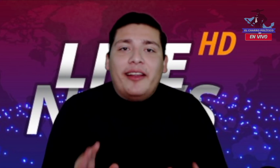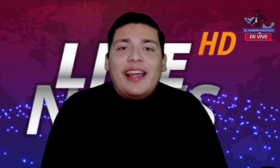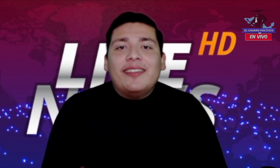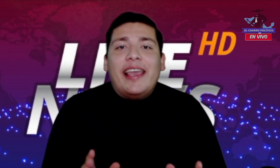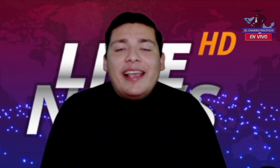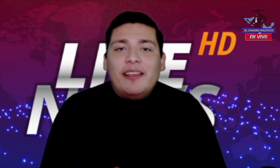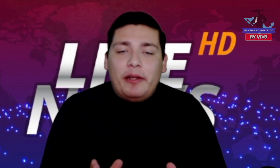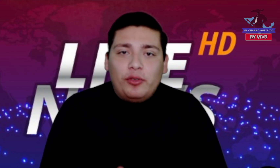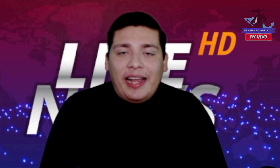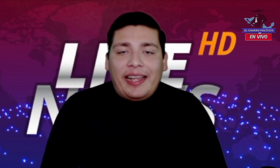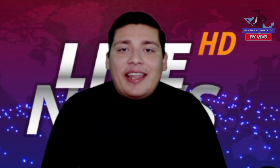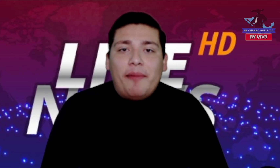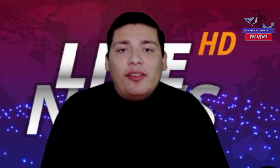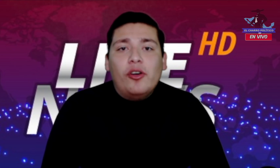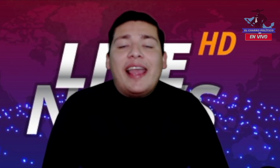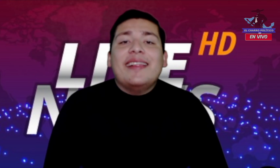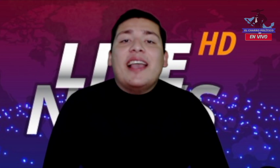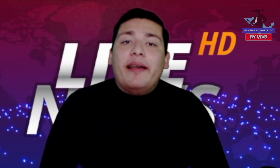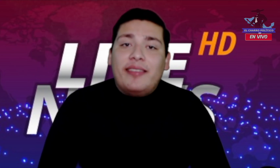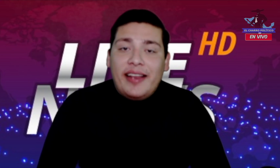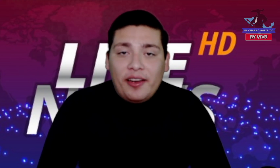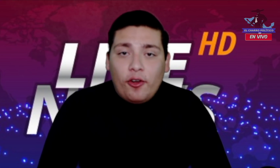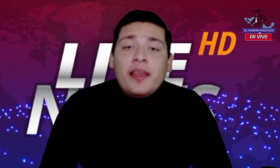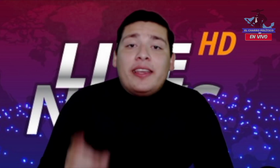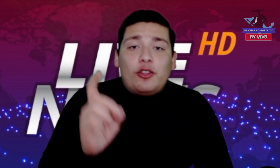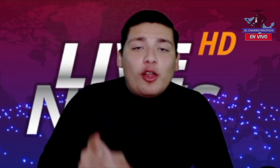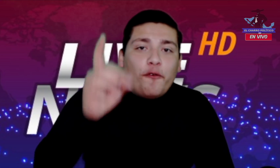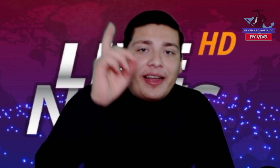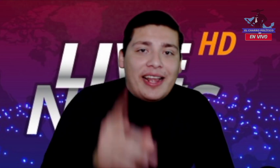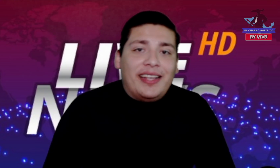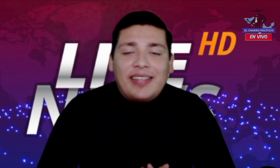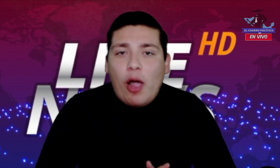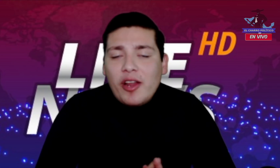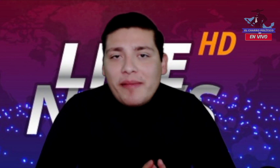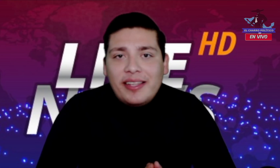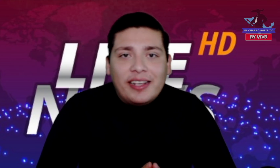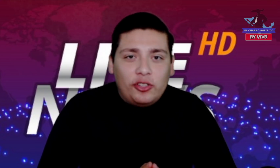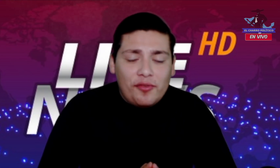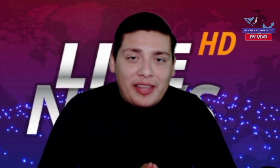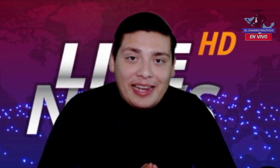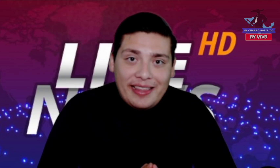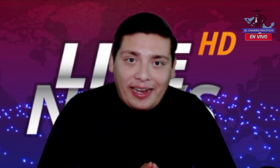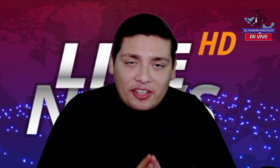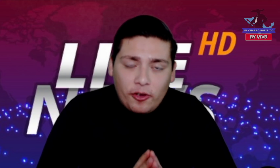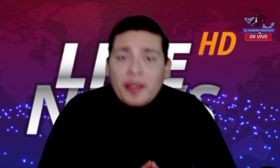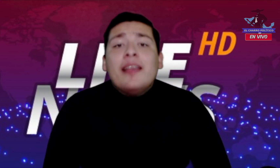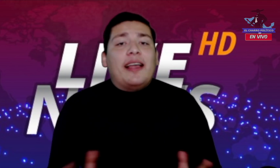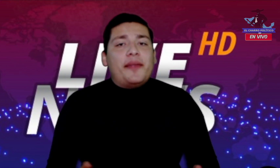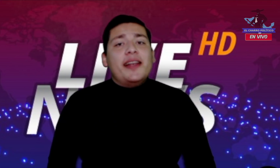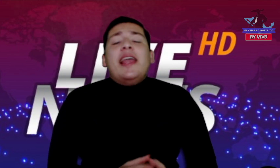la verdad de este personaje llamado el Diamante Negro, y todo fue gracias a una investigación de Lidia